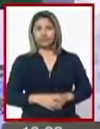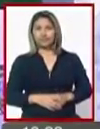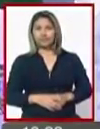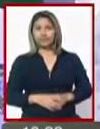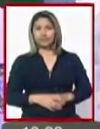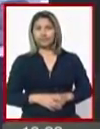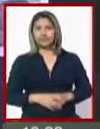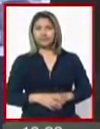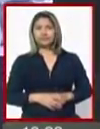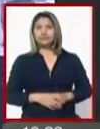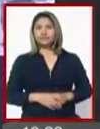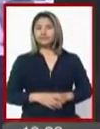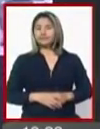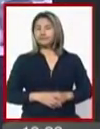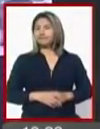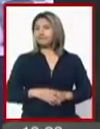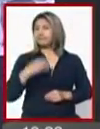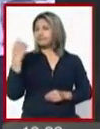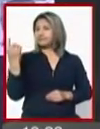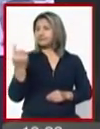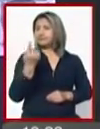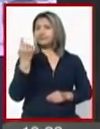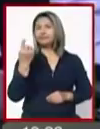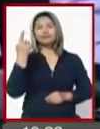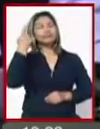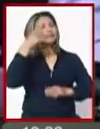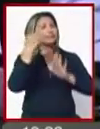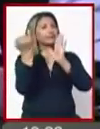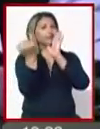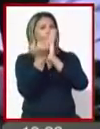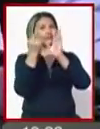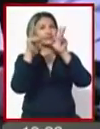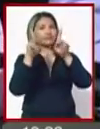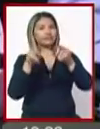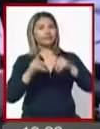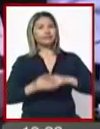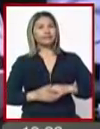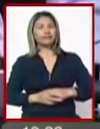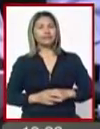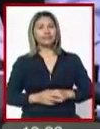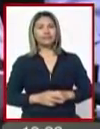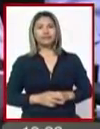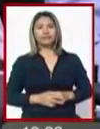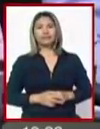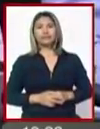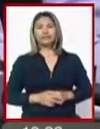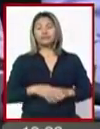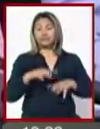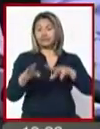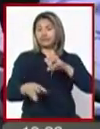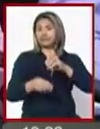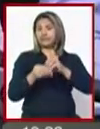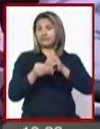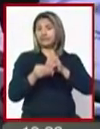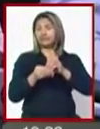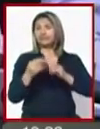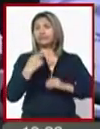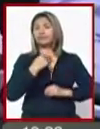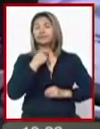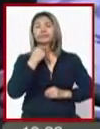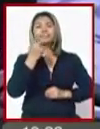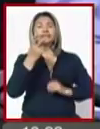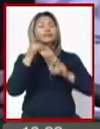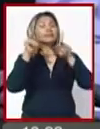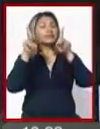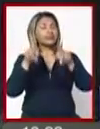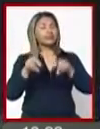planeta. Es absolutamente único para identificar a las personas. Va a ser complementado con la voz. La voz